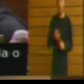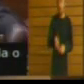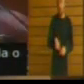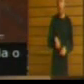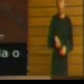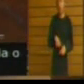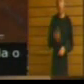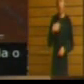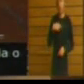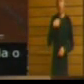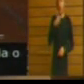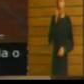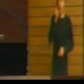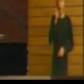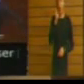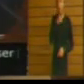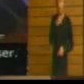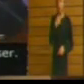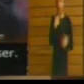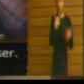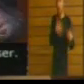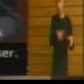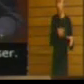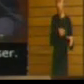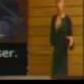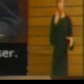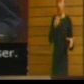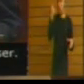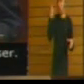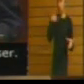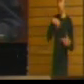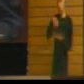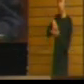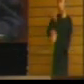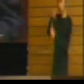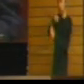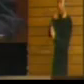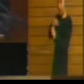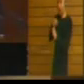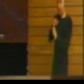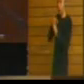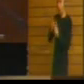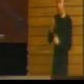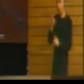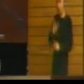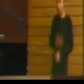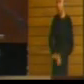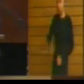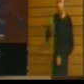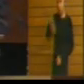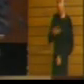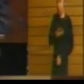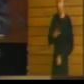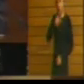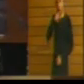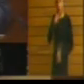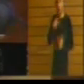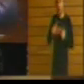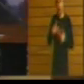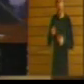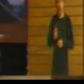también hemos podido conocer cómo el propio departamento el año pasado en los centros de referencia para el modelo D en la zona nueva escófona establecía